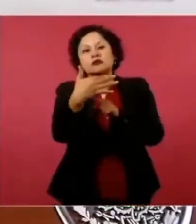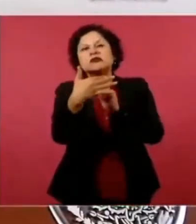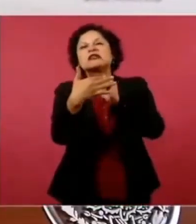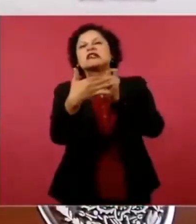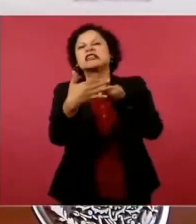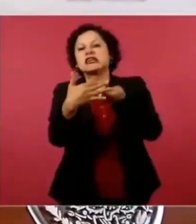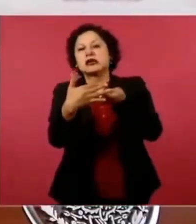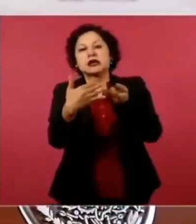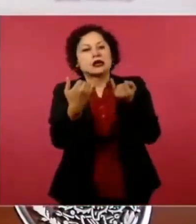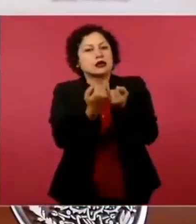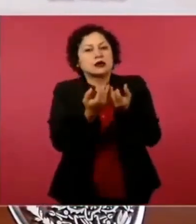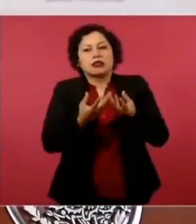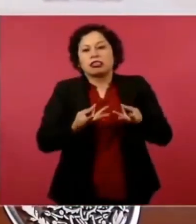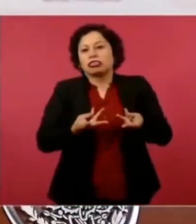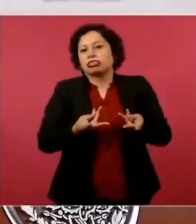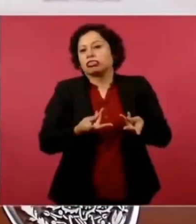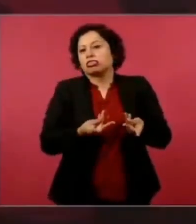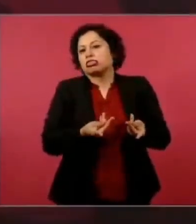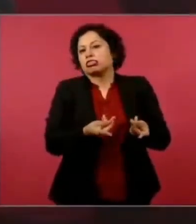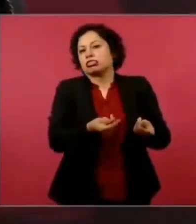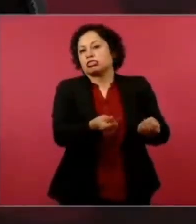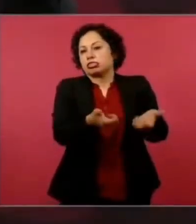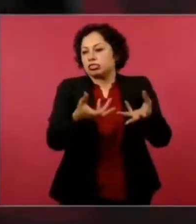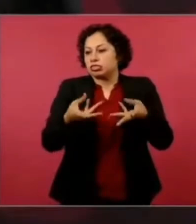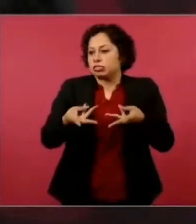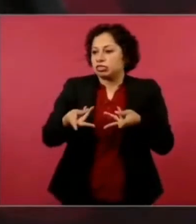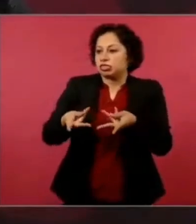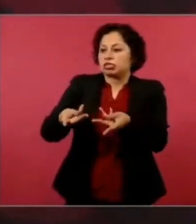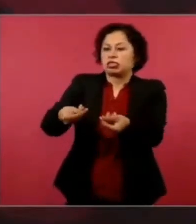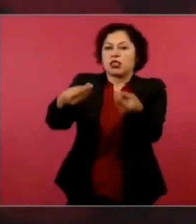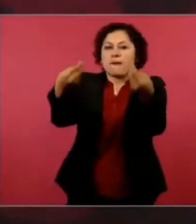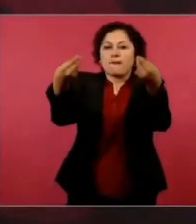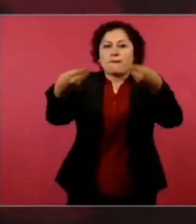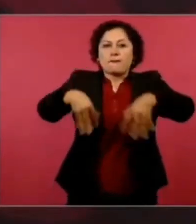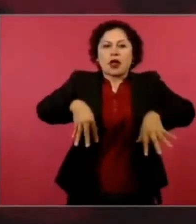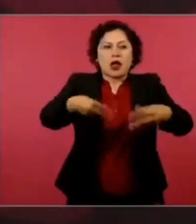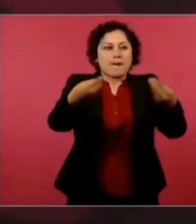de la corrupción, lo que se iba por el caño de la corrupción.